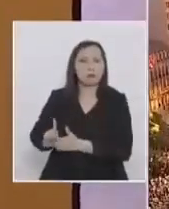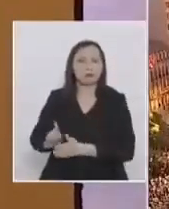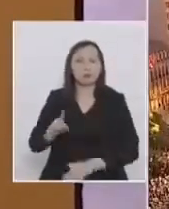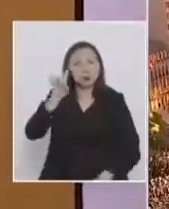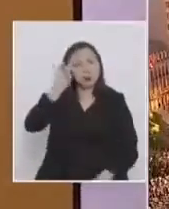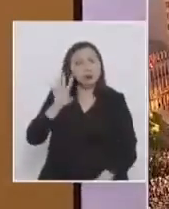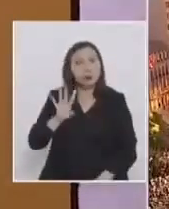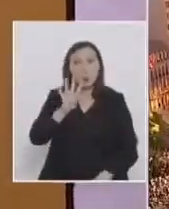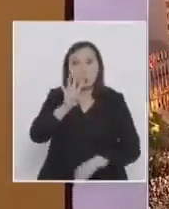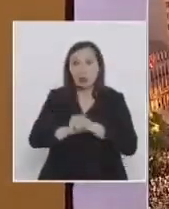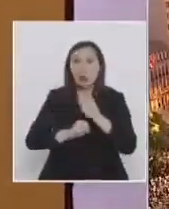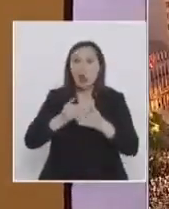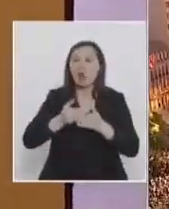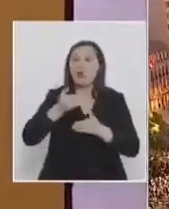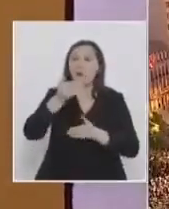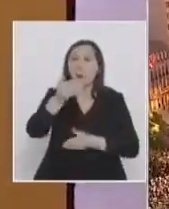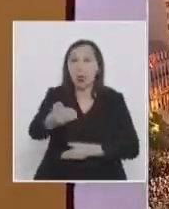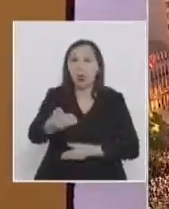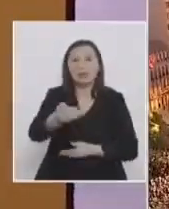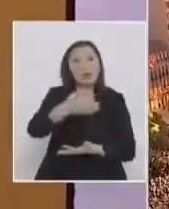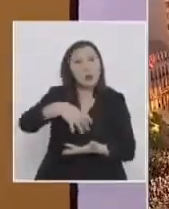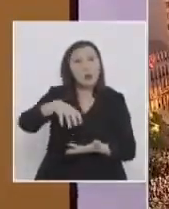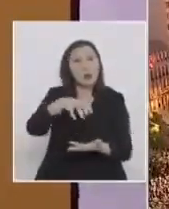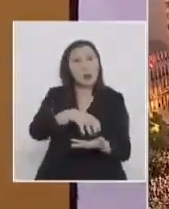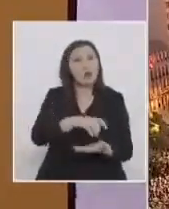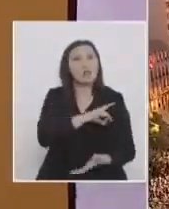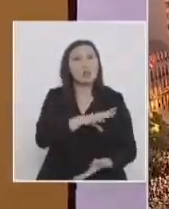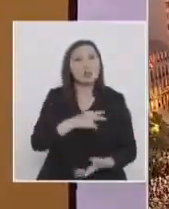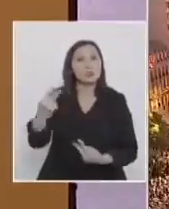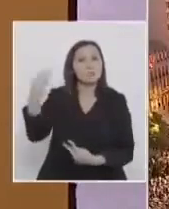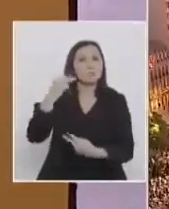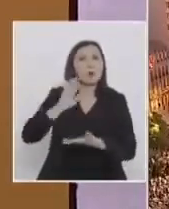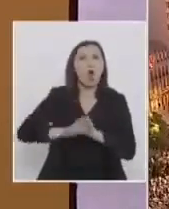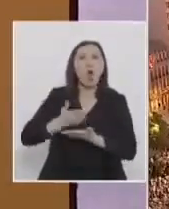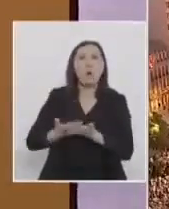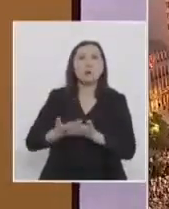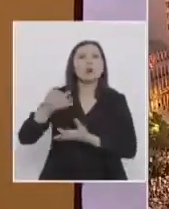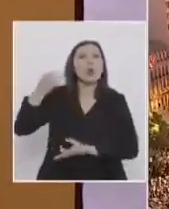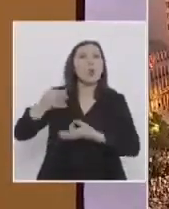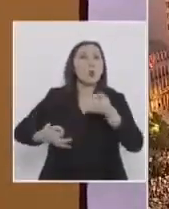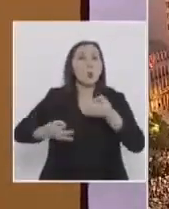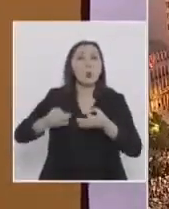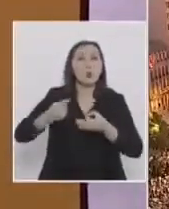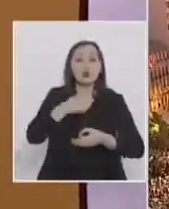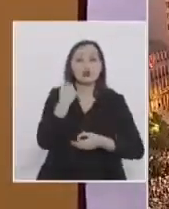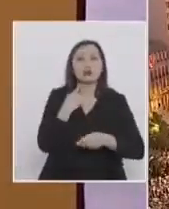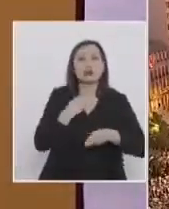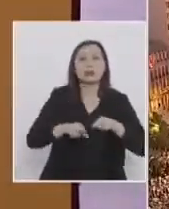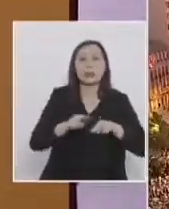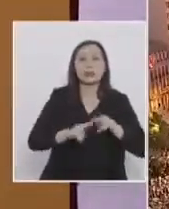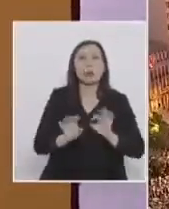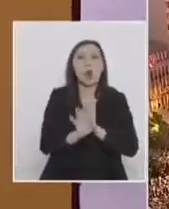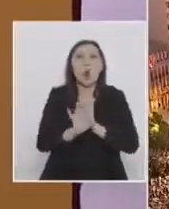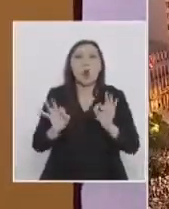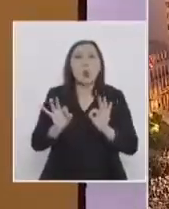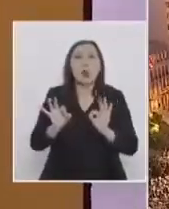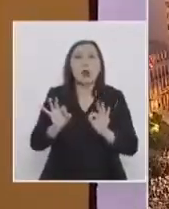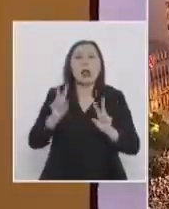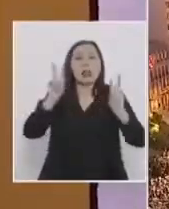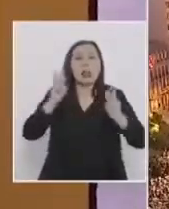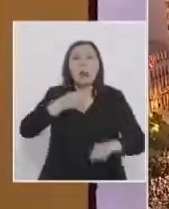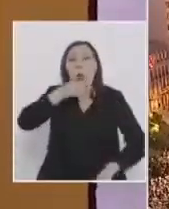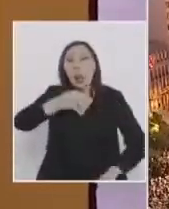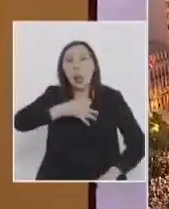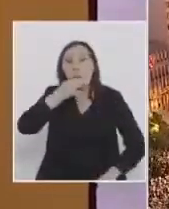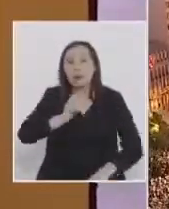en 4 años más el pueblo de Chile nos juzgará por nuestras obras y no por nuestras palabras,